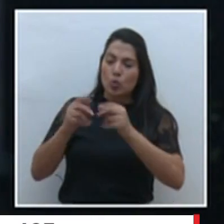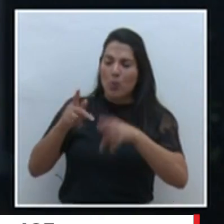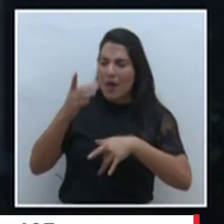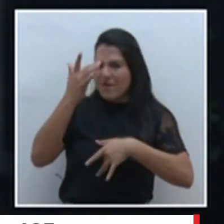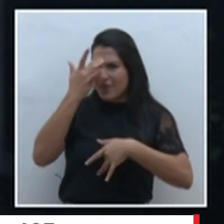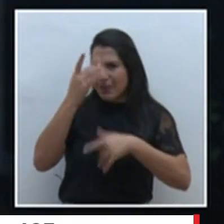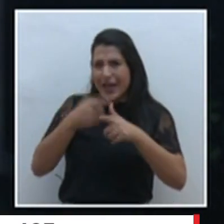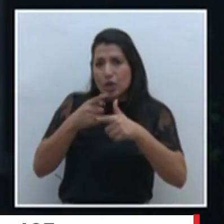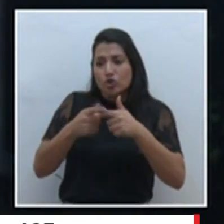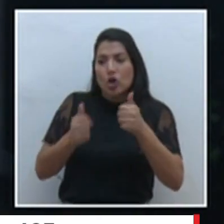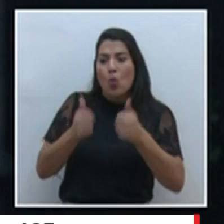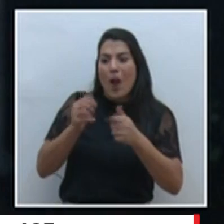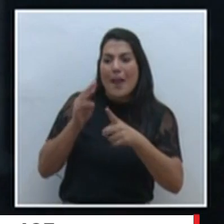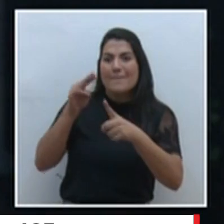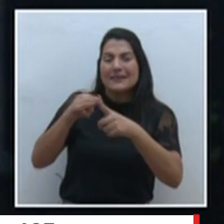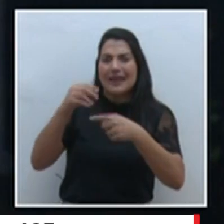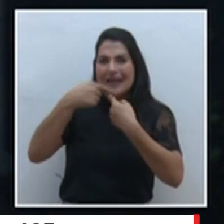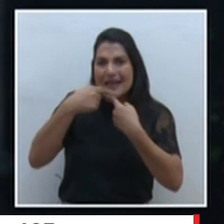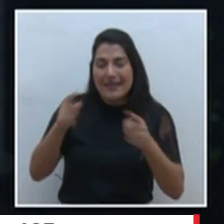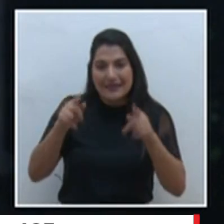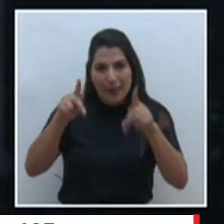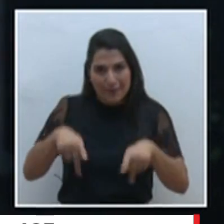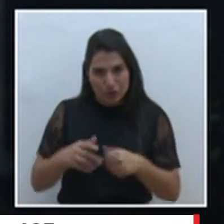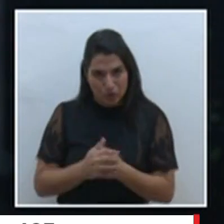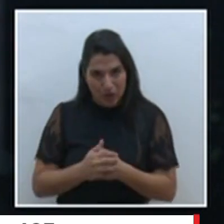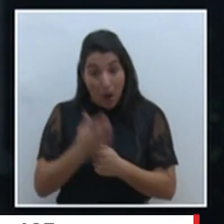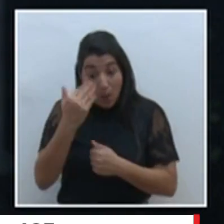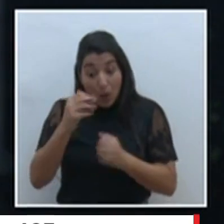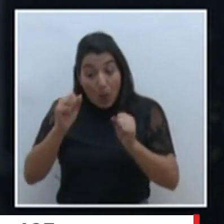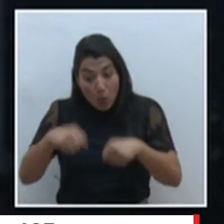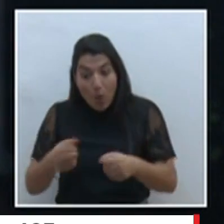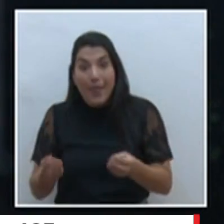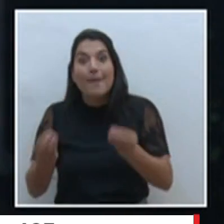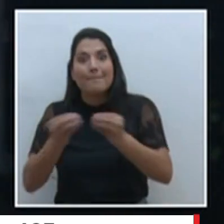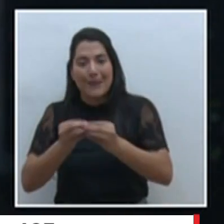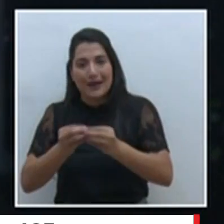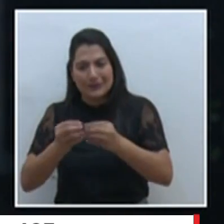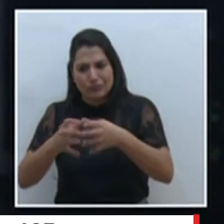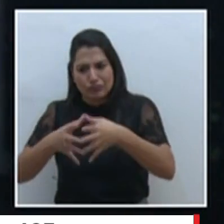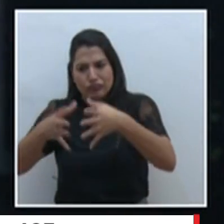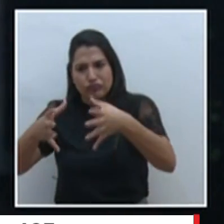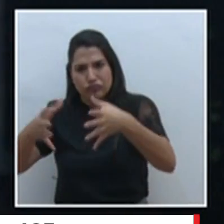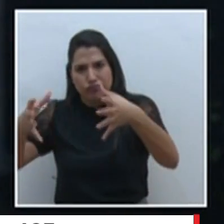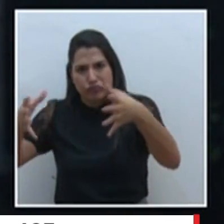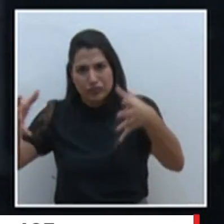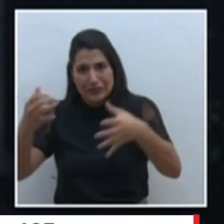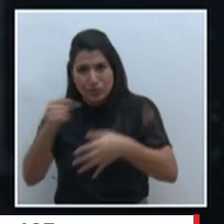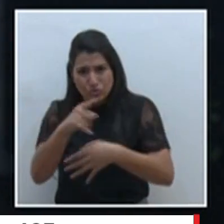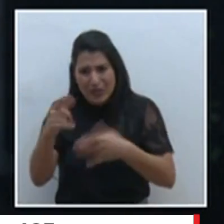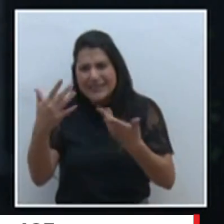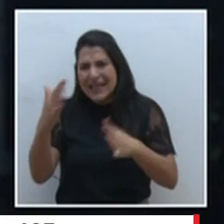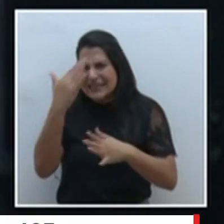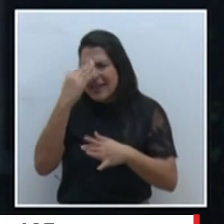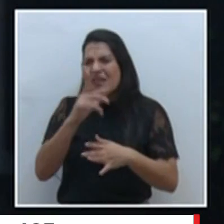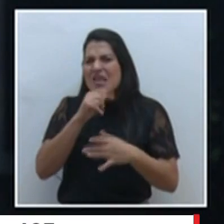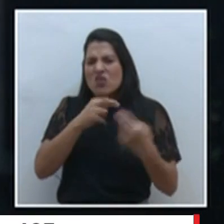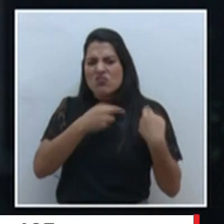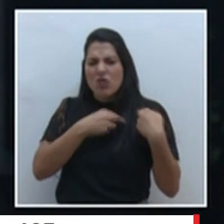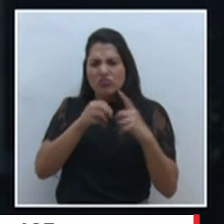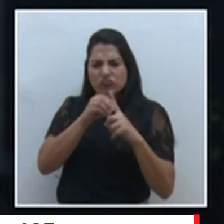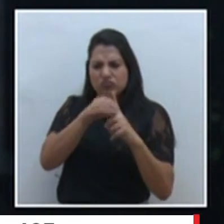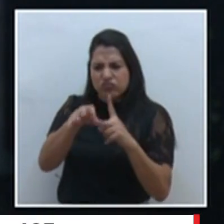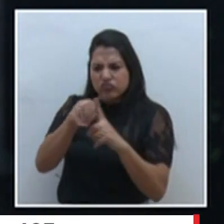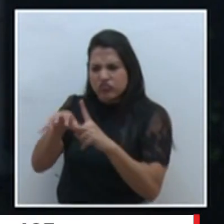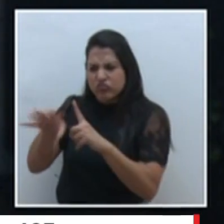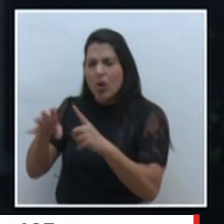¿cuál es el mensaje para la población en este momento? Porque la cifra puede aumentar muchísimo más, y si tienen el nexo de todos estos y cuántas órdenes sanitarias